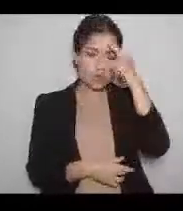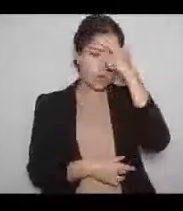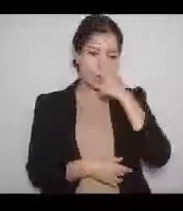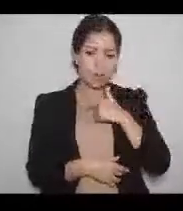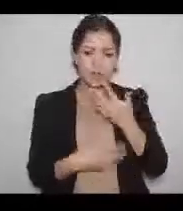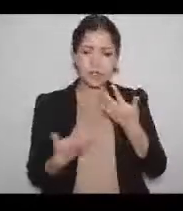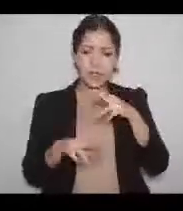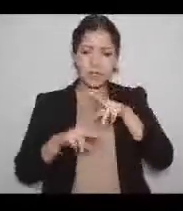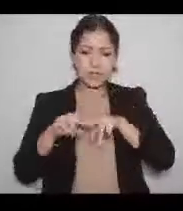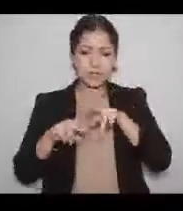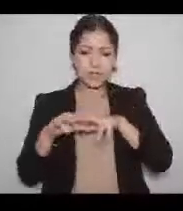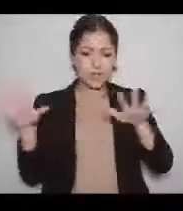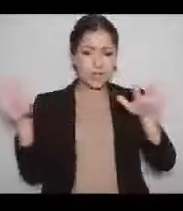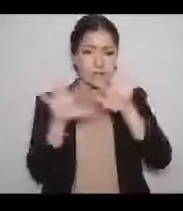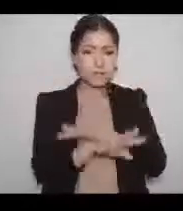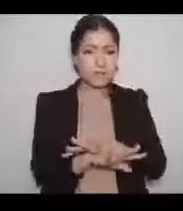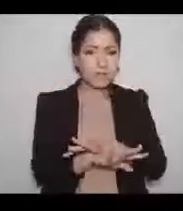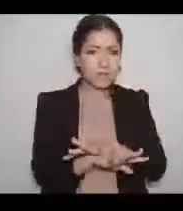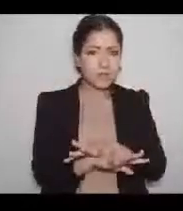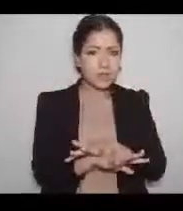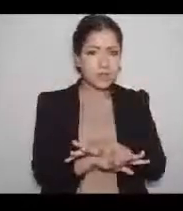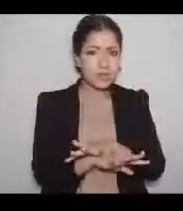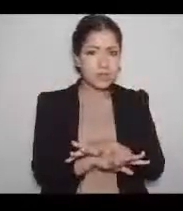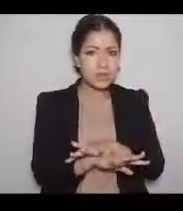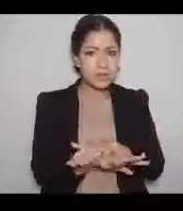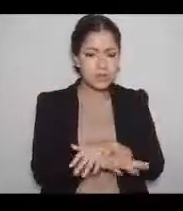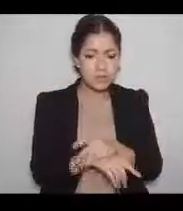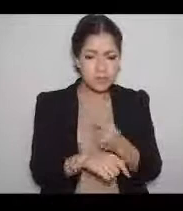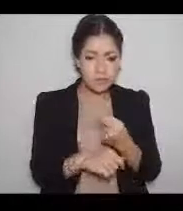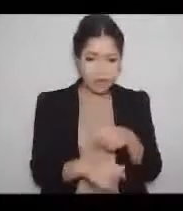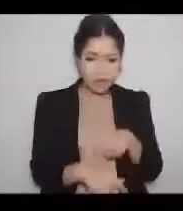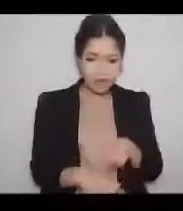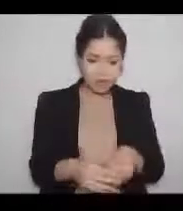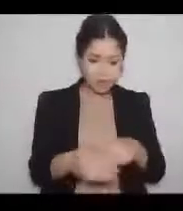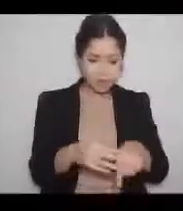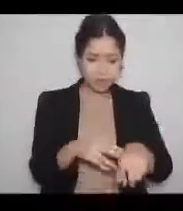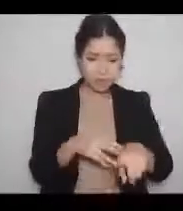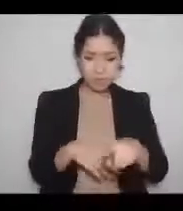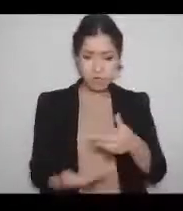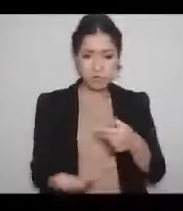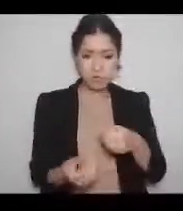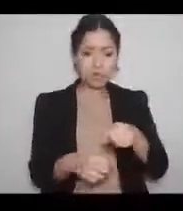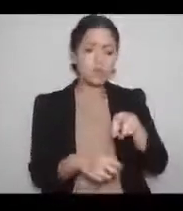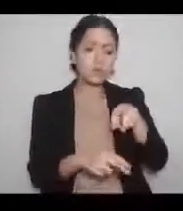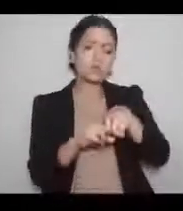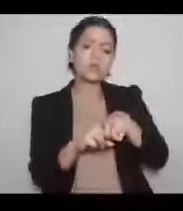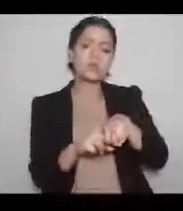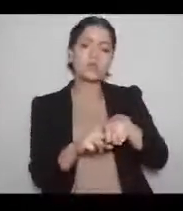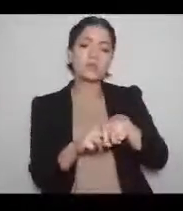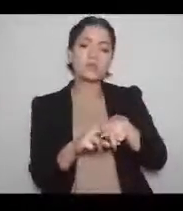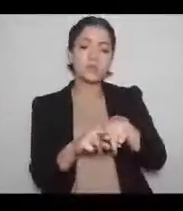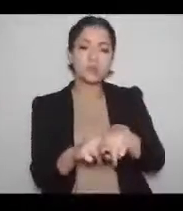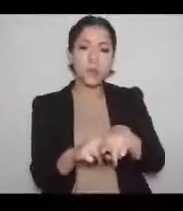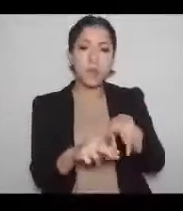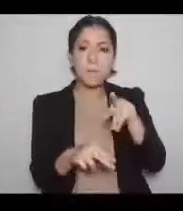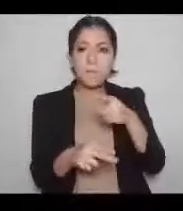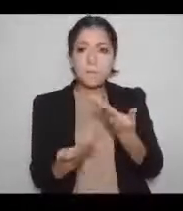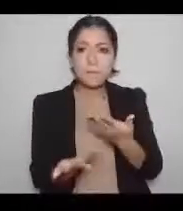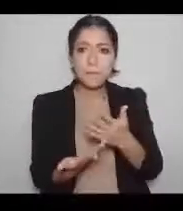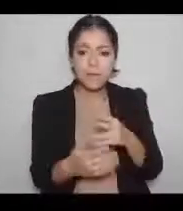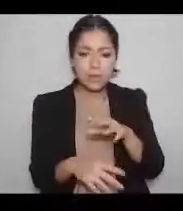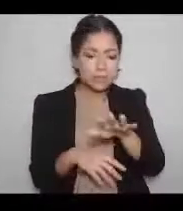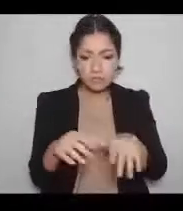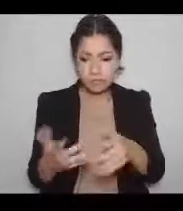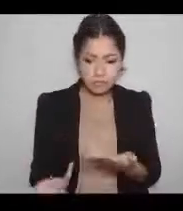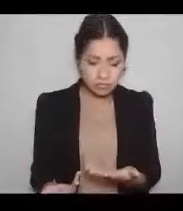central. Extendí el pie, no toqué nada y no supe lo que iba